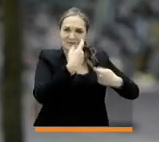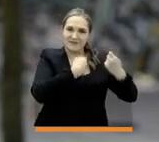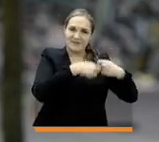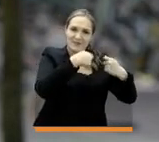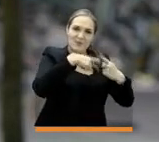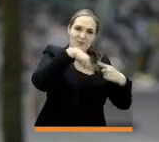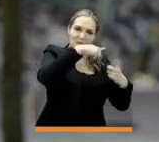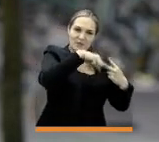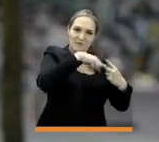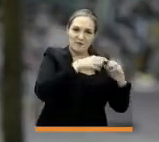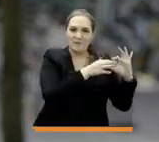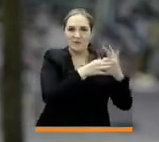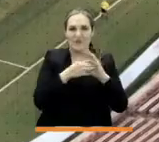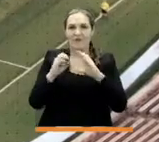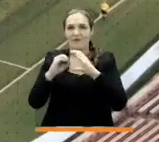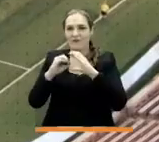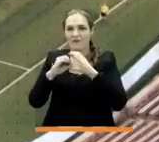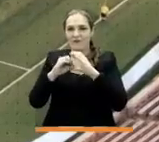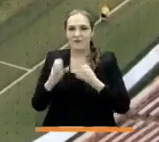y Fontur.